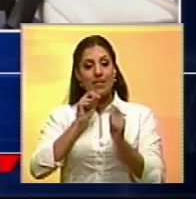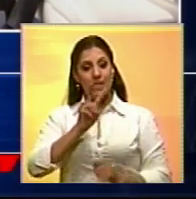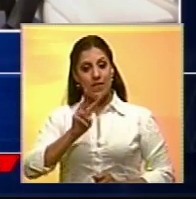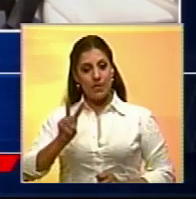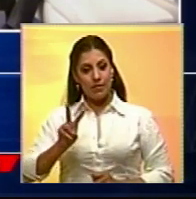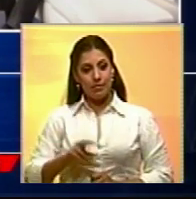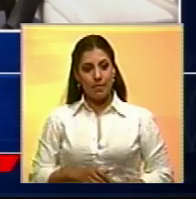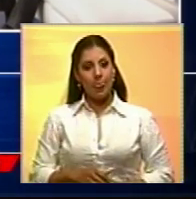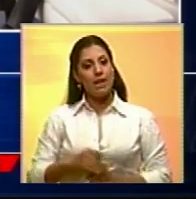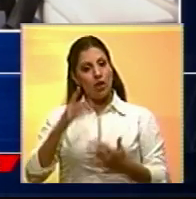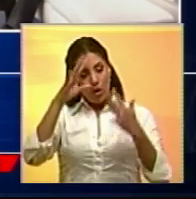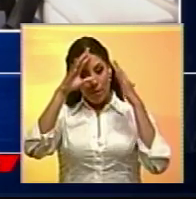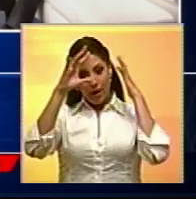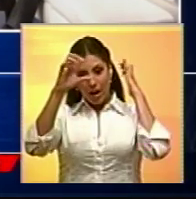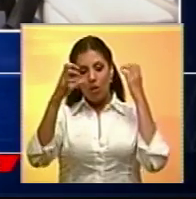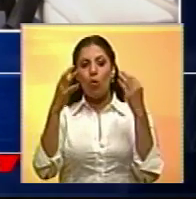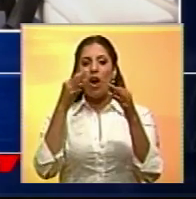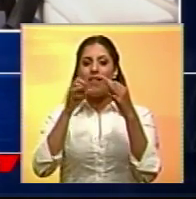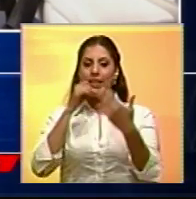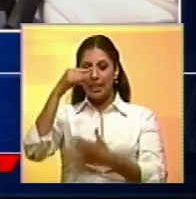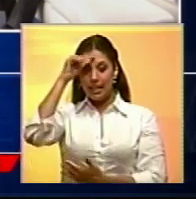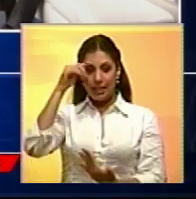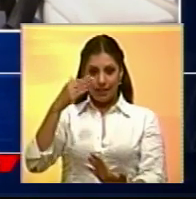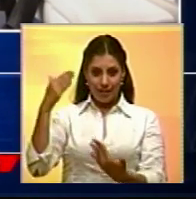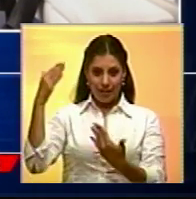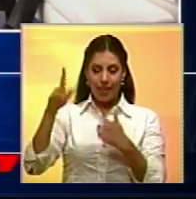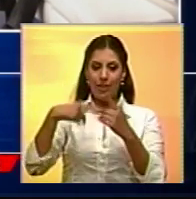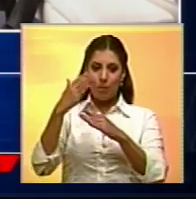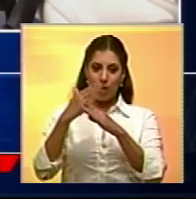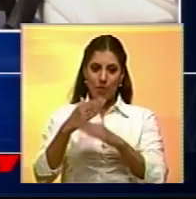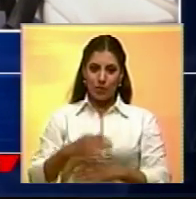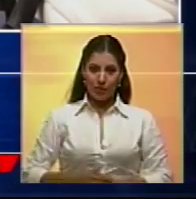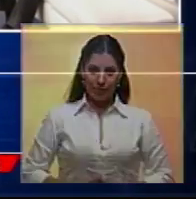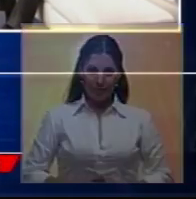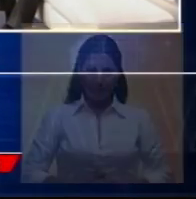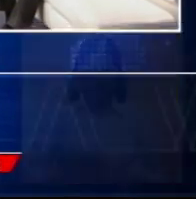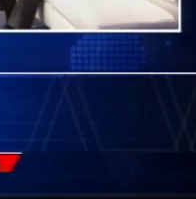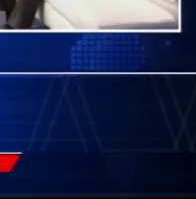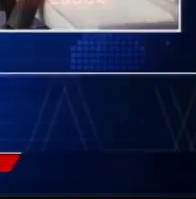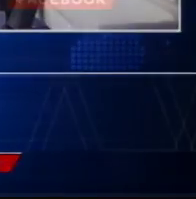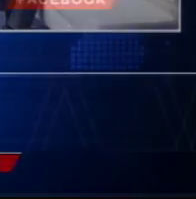Entrevista BB. El embajador estará conversando con Entrina Yepes al regreso.